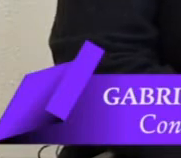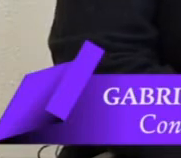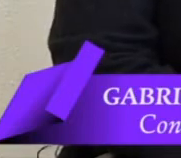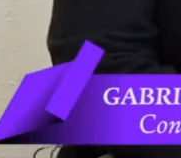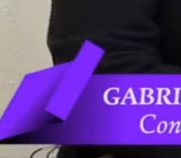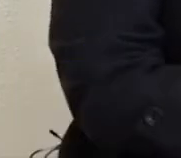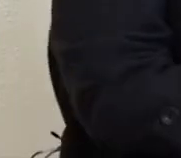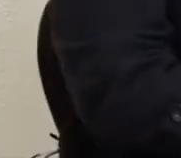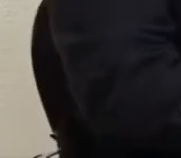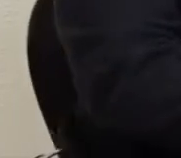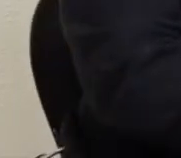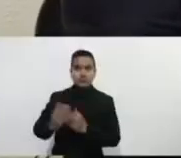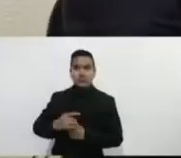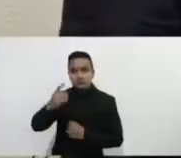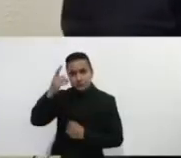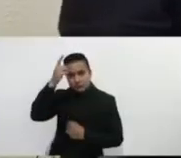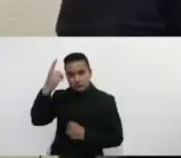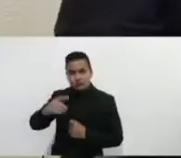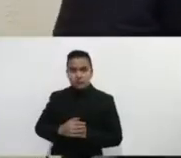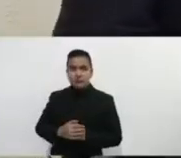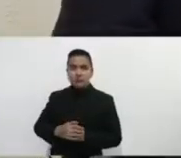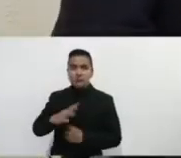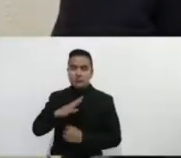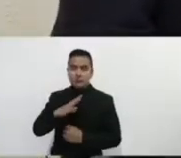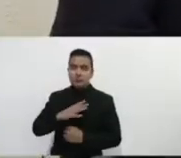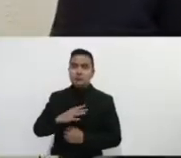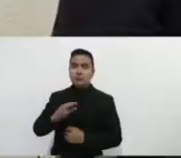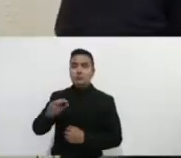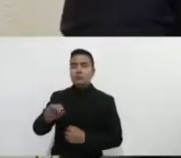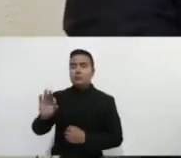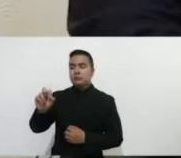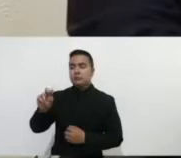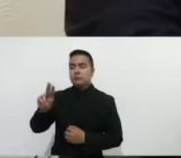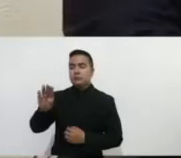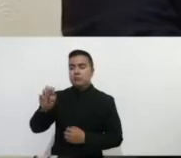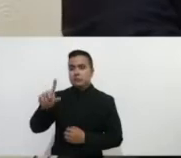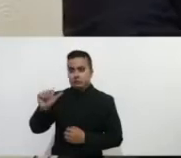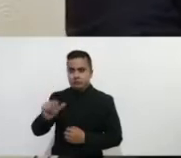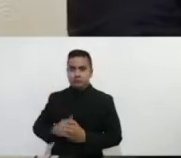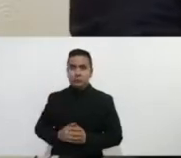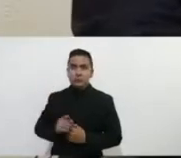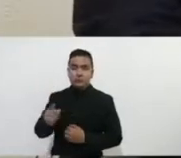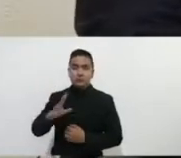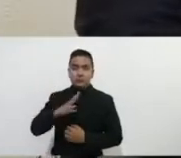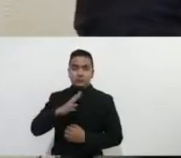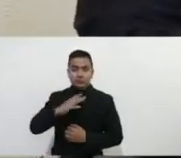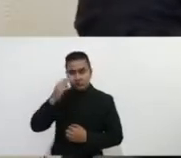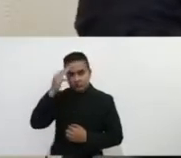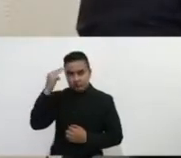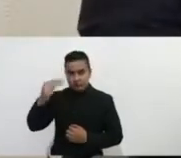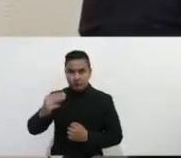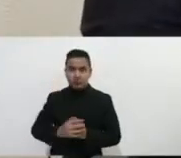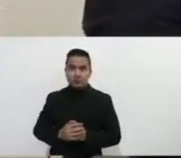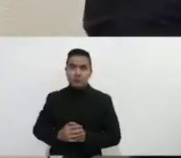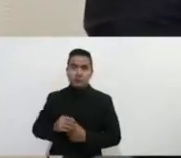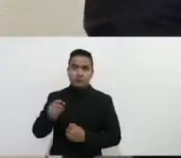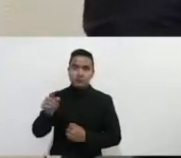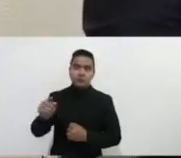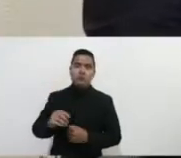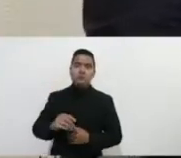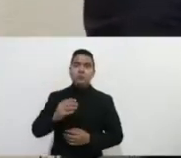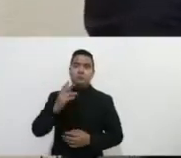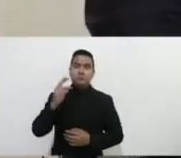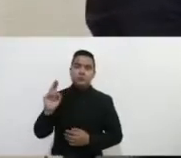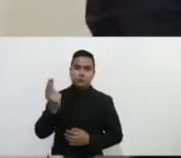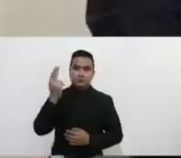muy contenta de darle la bienvenida a la doctora Adriana Favela Herrera. Ella es doctora en Derecho y maestra en Administración Pública